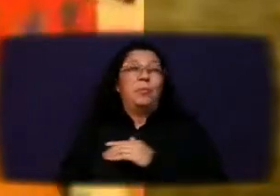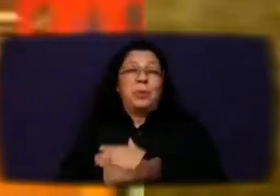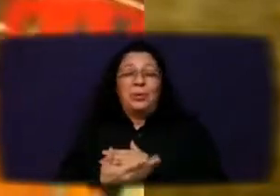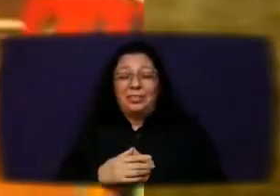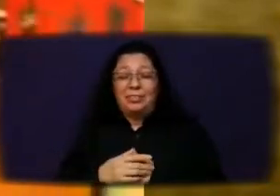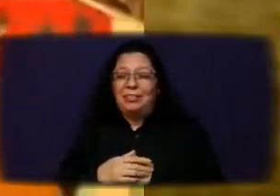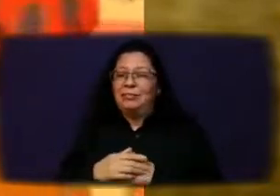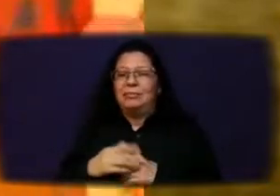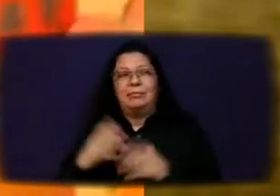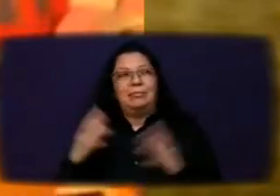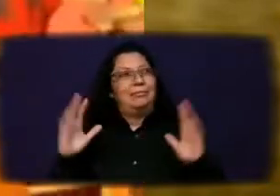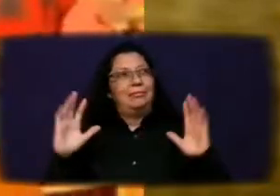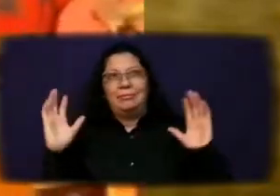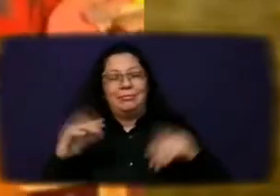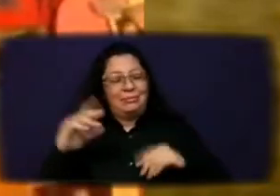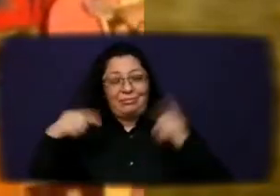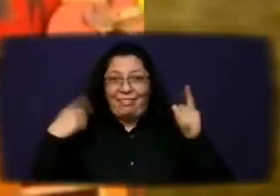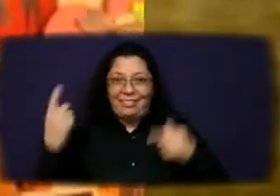Puro guato.